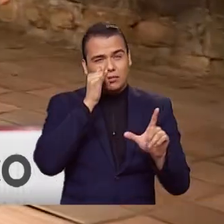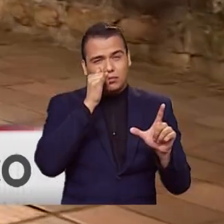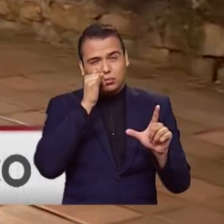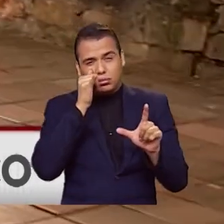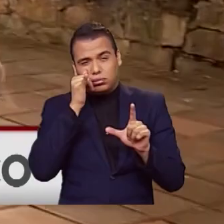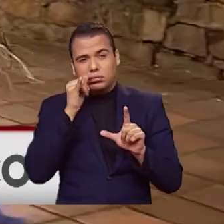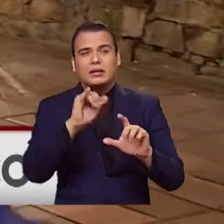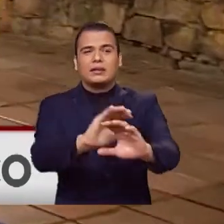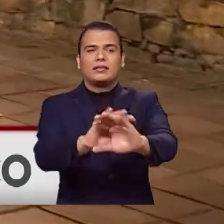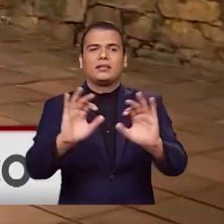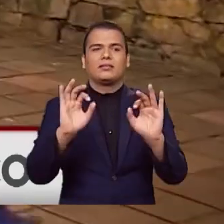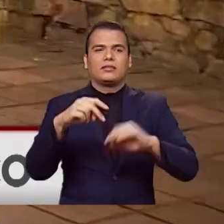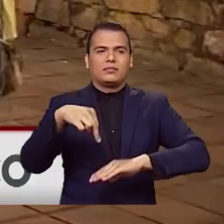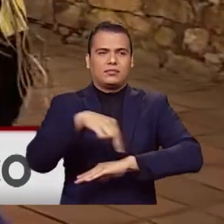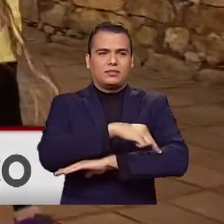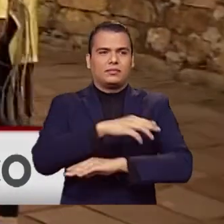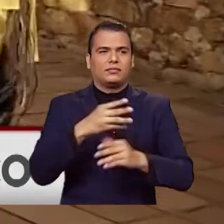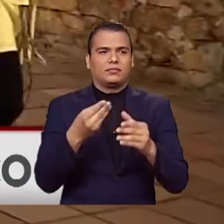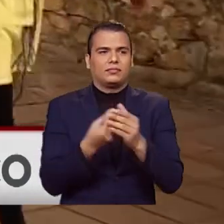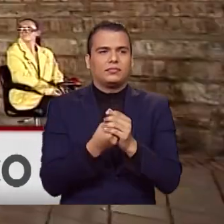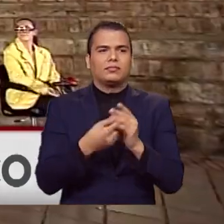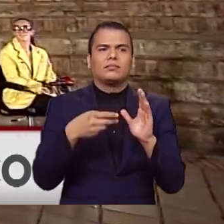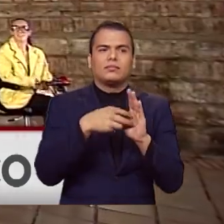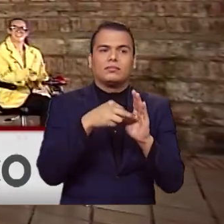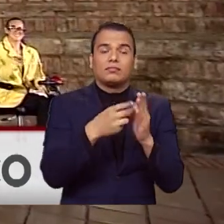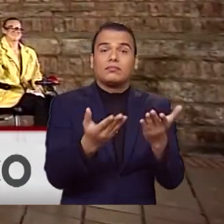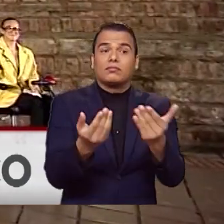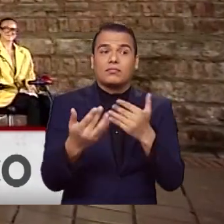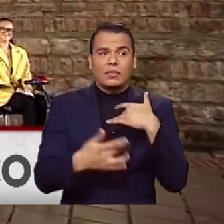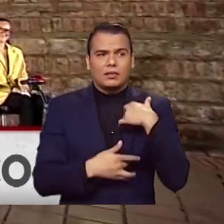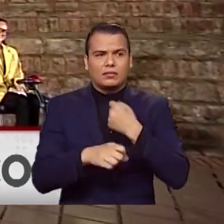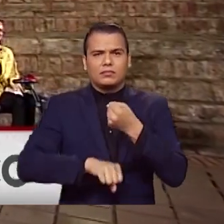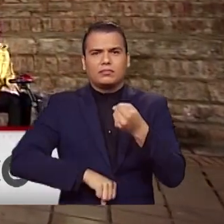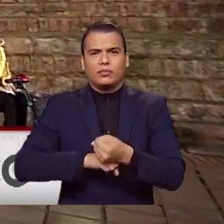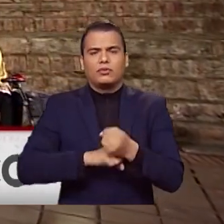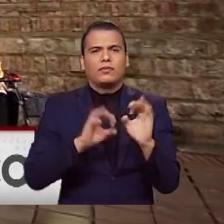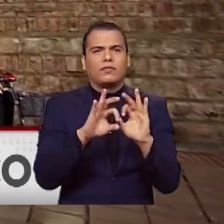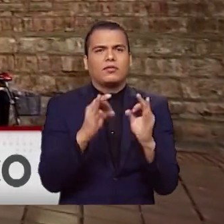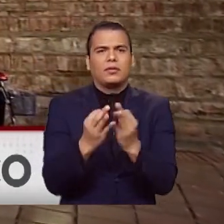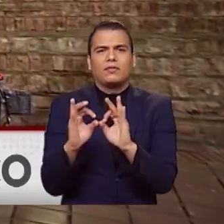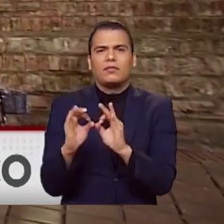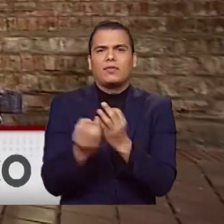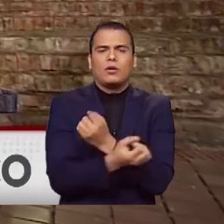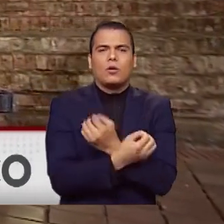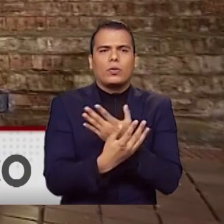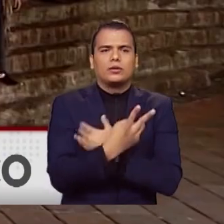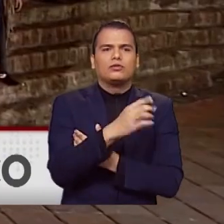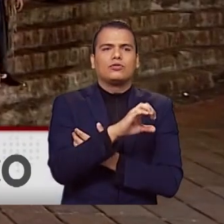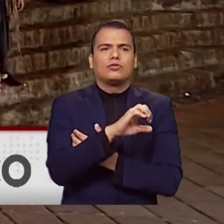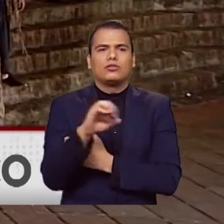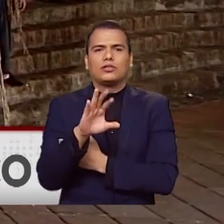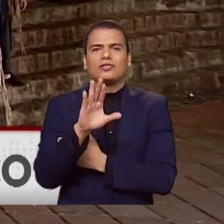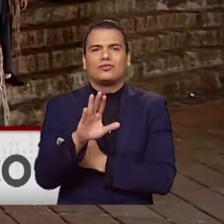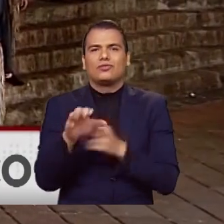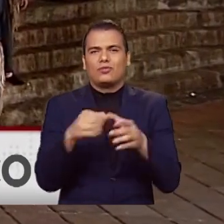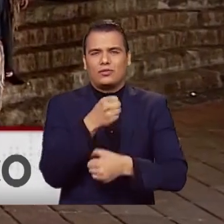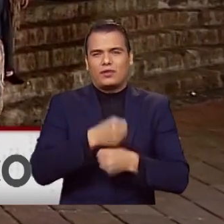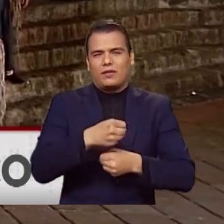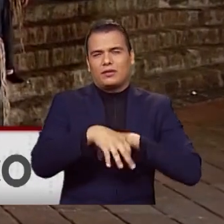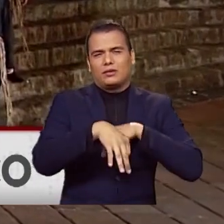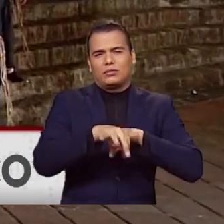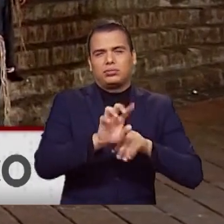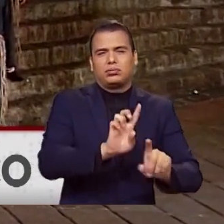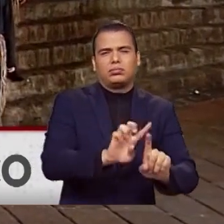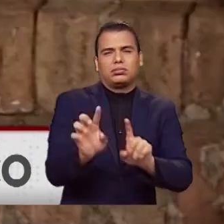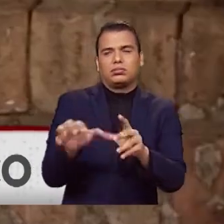virtual. Esta pasarela también será un llamado a la solidaridad para apoyar a 200 familias del gremio de estilistas del Valle del Cauca y otros trabajadores del sector